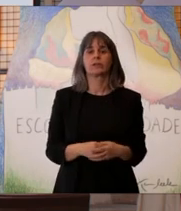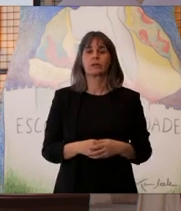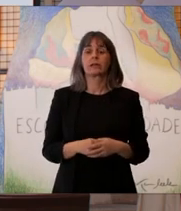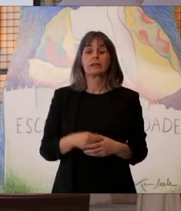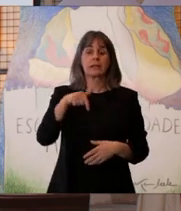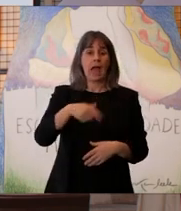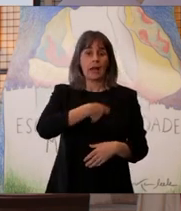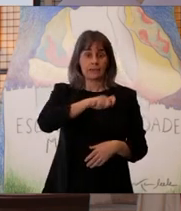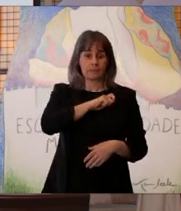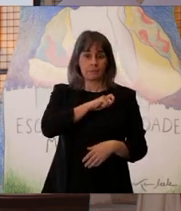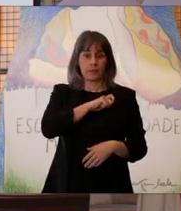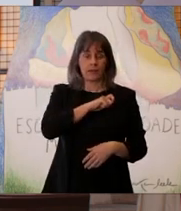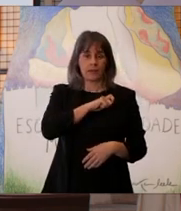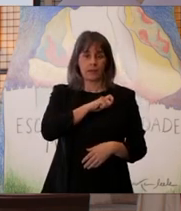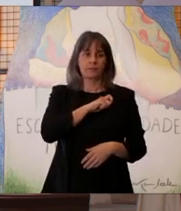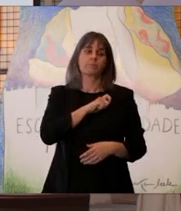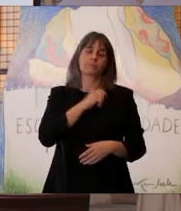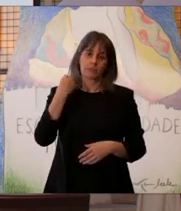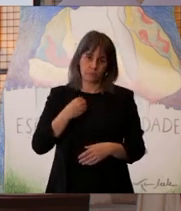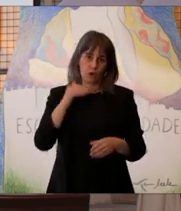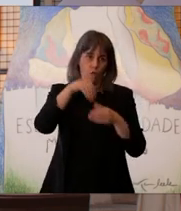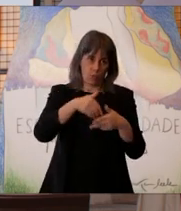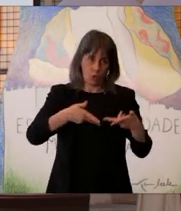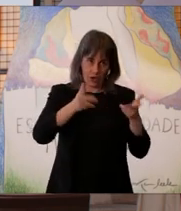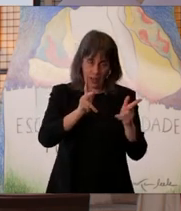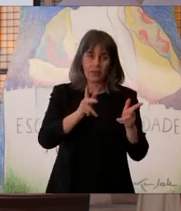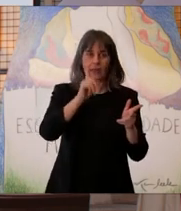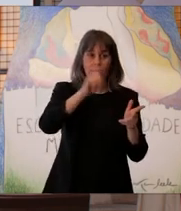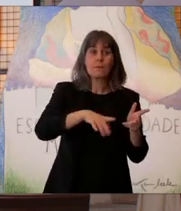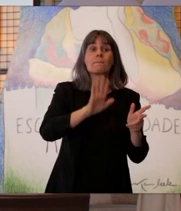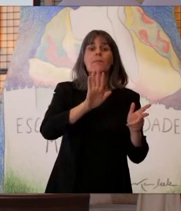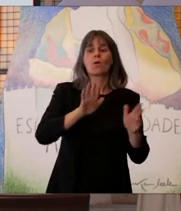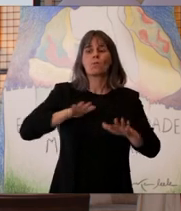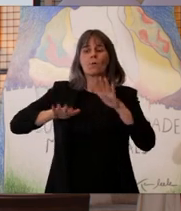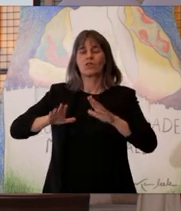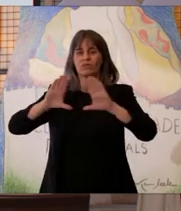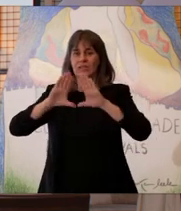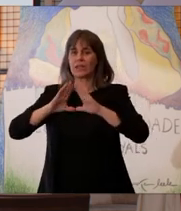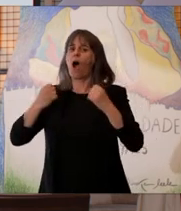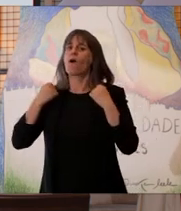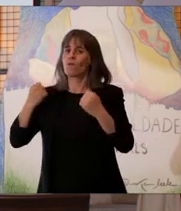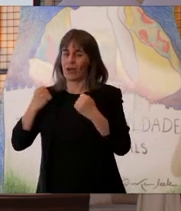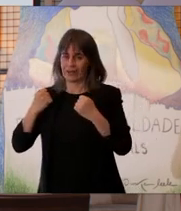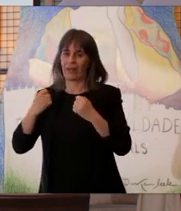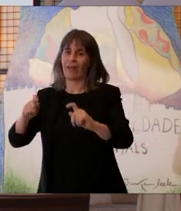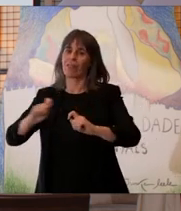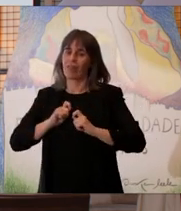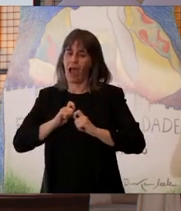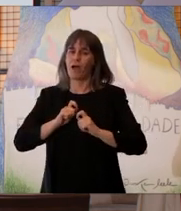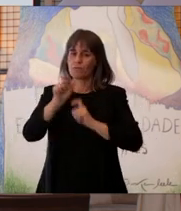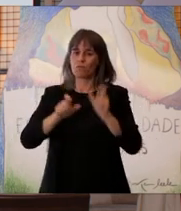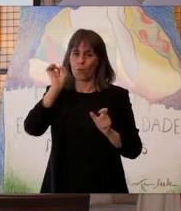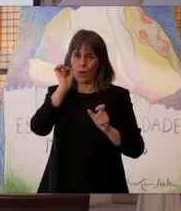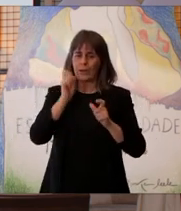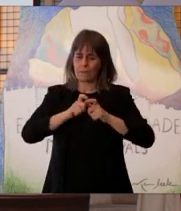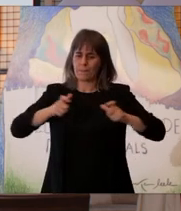España aparte de la Democracia un movimiento feminista fuerte ha hecho también que haya más presencia de mujeres porque